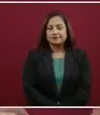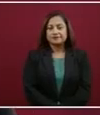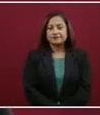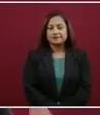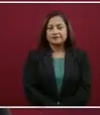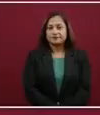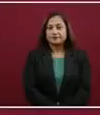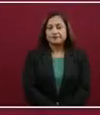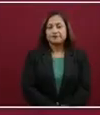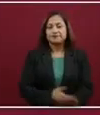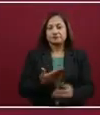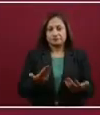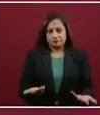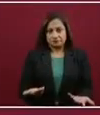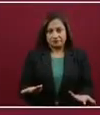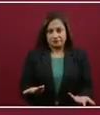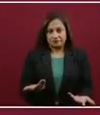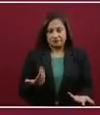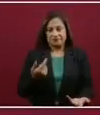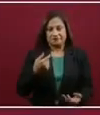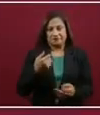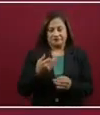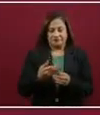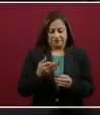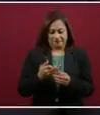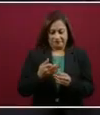¿qué es lo que queremos?